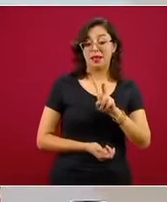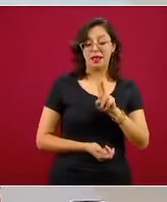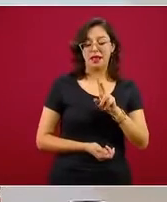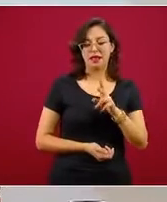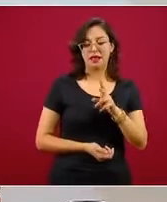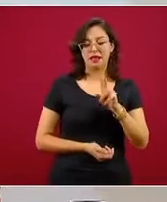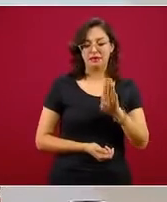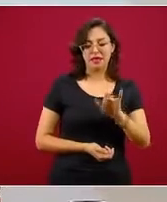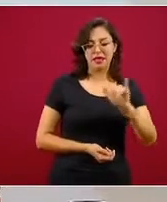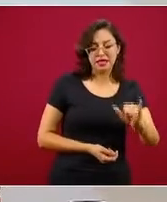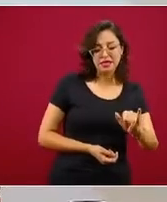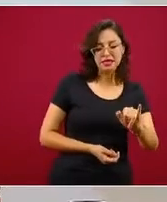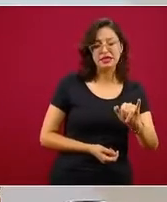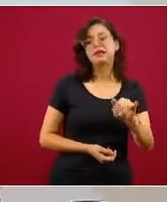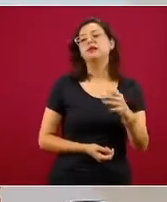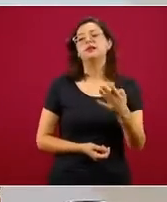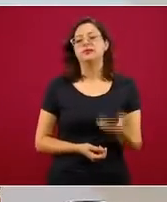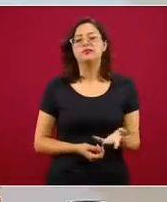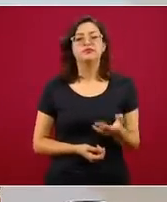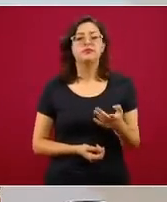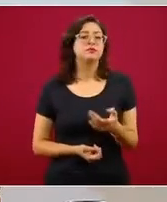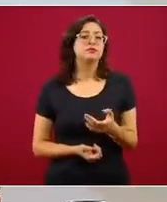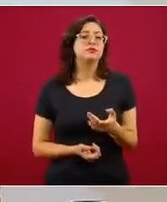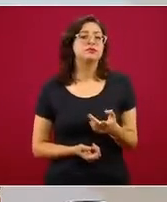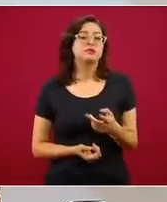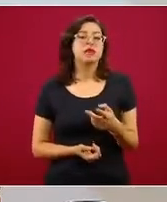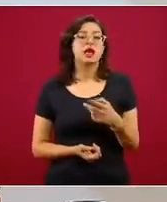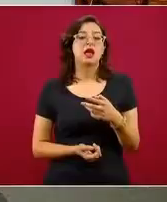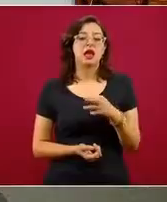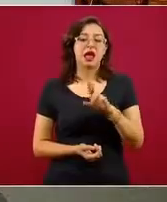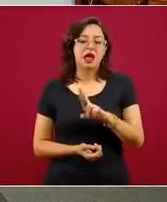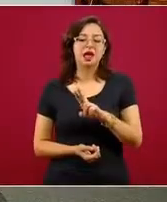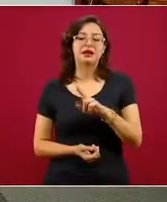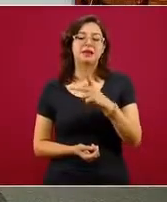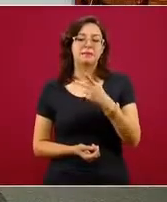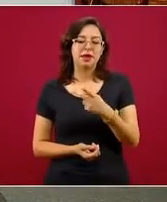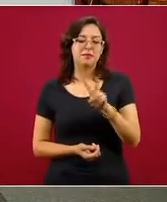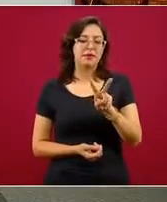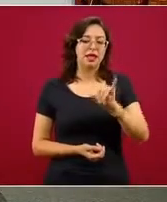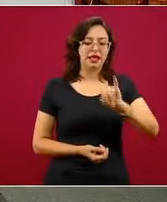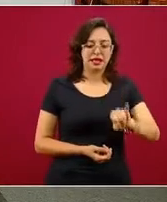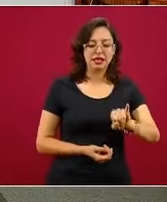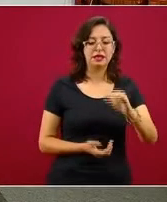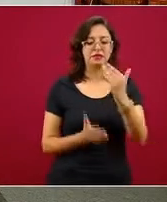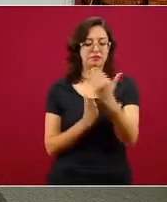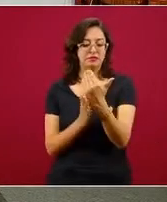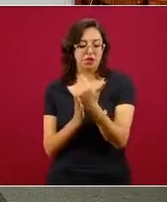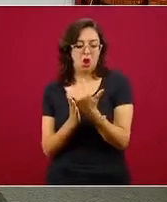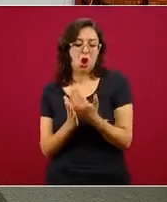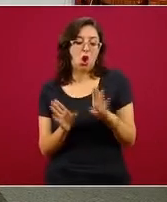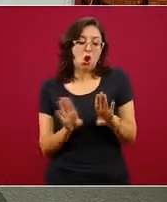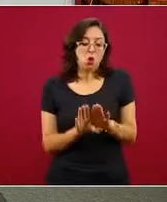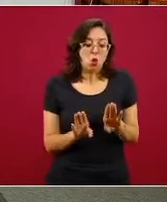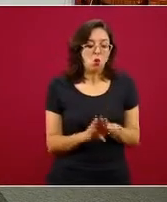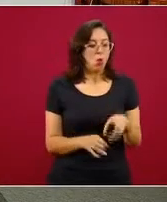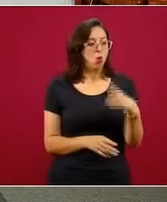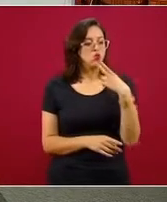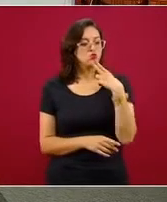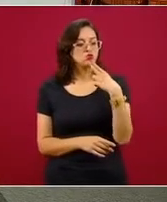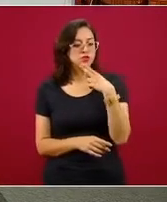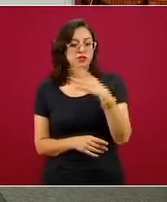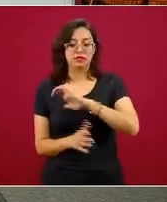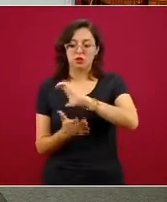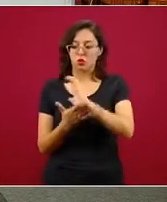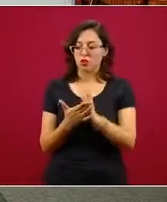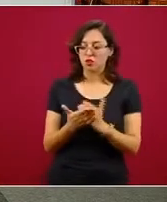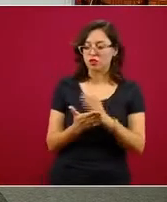peligrosos biológico-infecciosos, y los procedimientos específicos además están reglamentados en los contratos